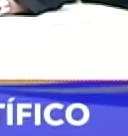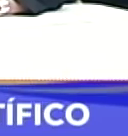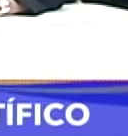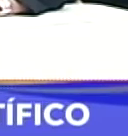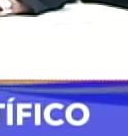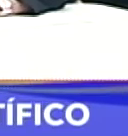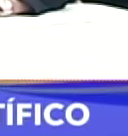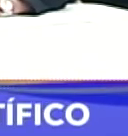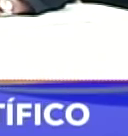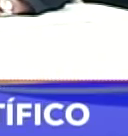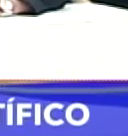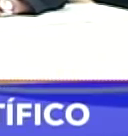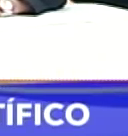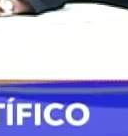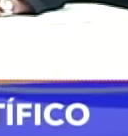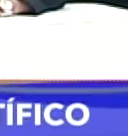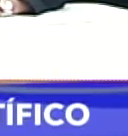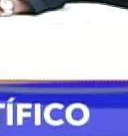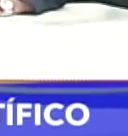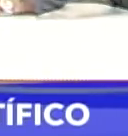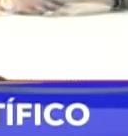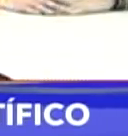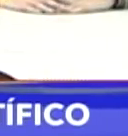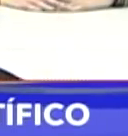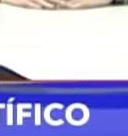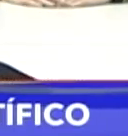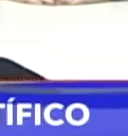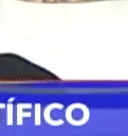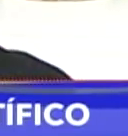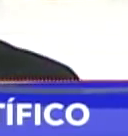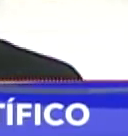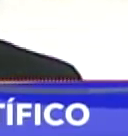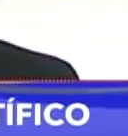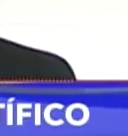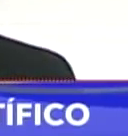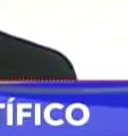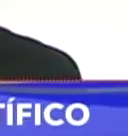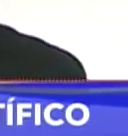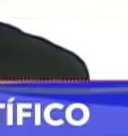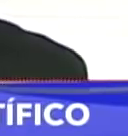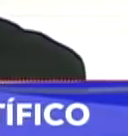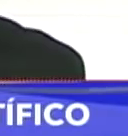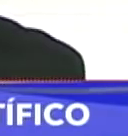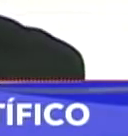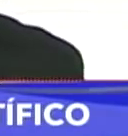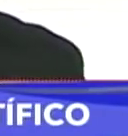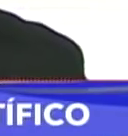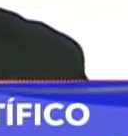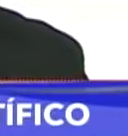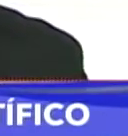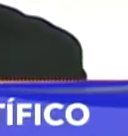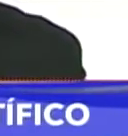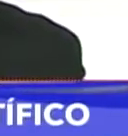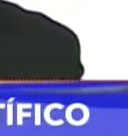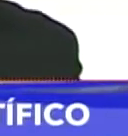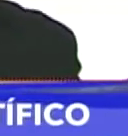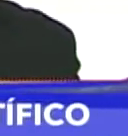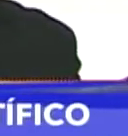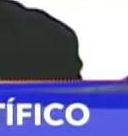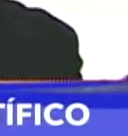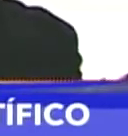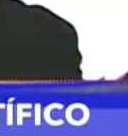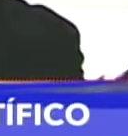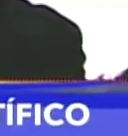Consejo Presidencial, que va a estar dirigido al más alto nivel, y le estoy dando la